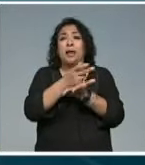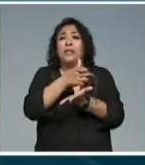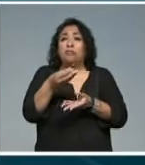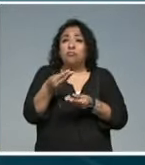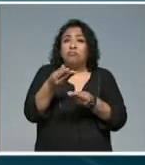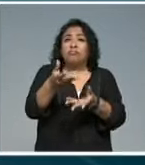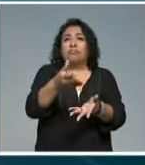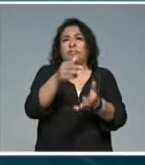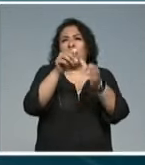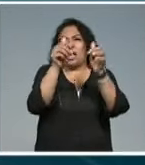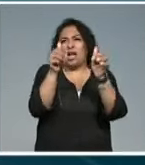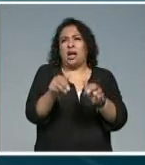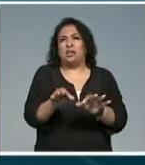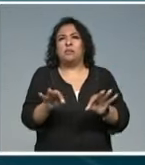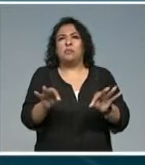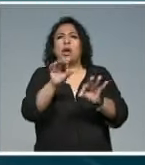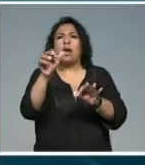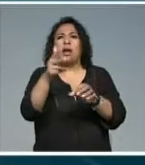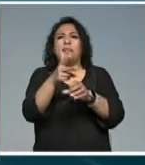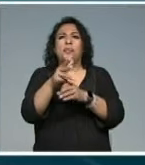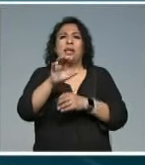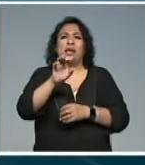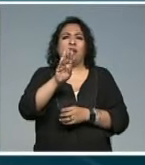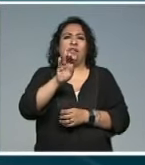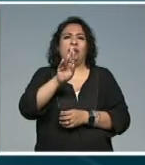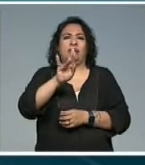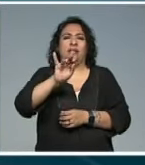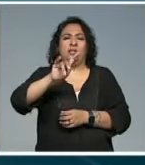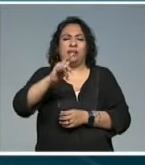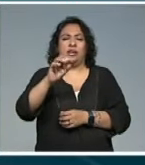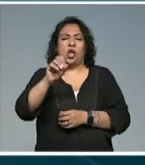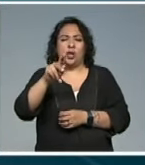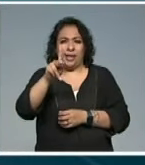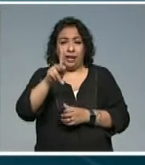contribución artística destacada por Everything Will Be Okay.